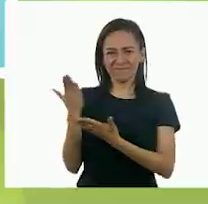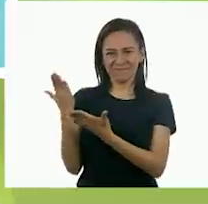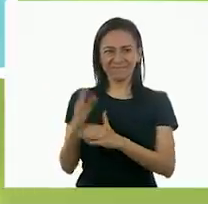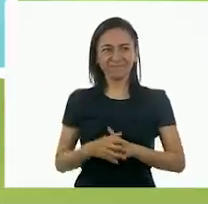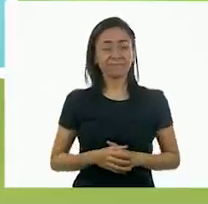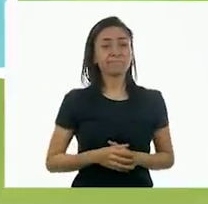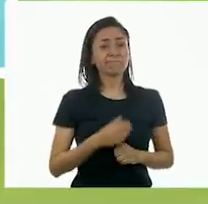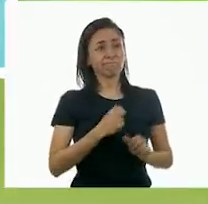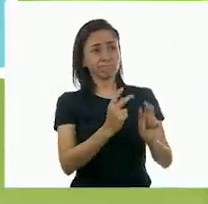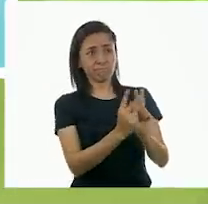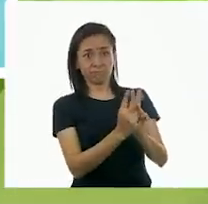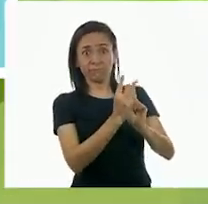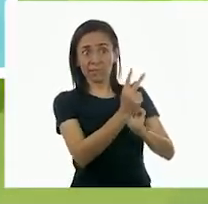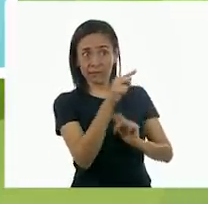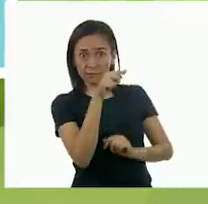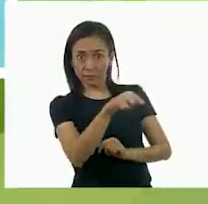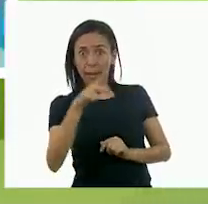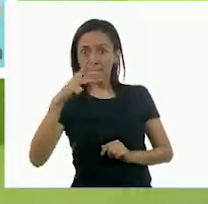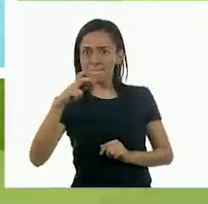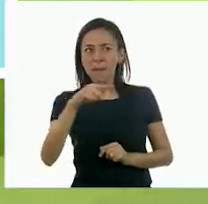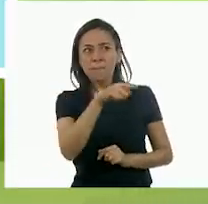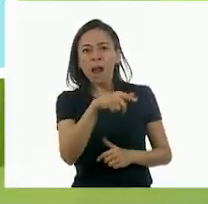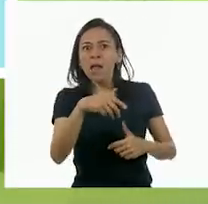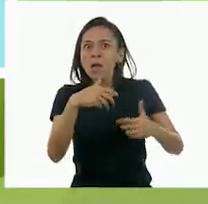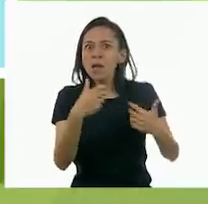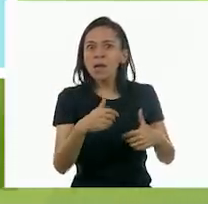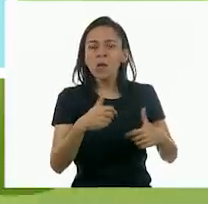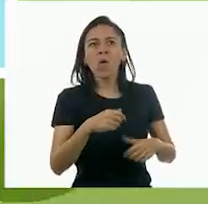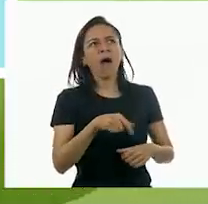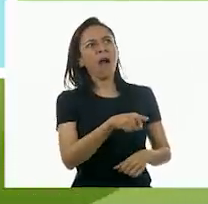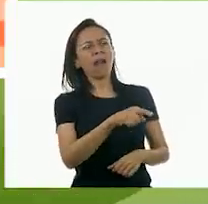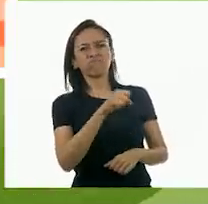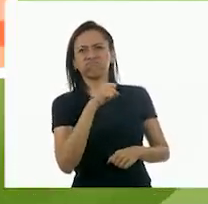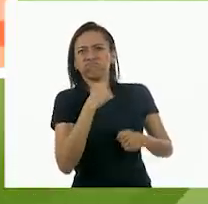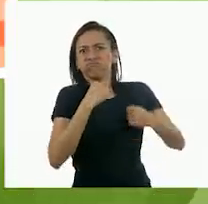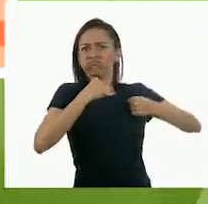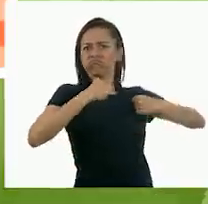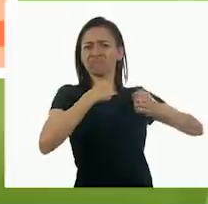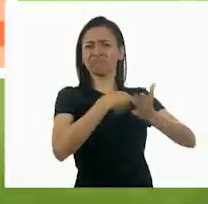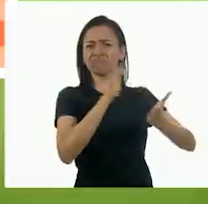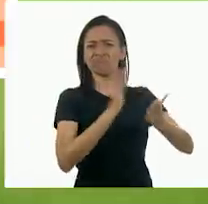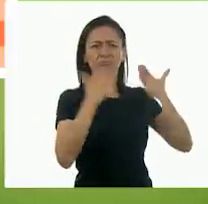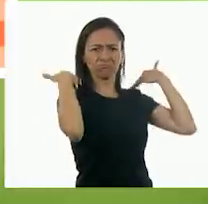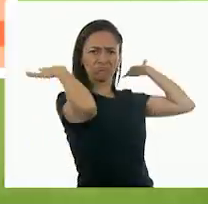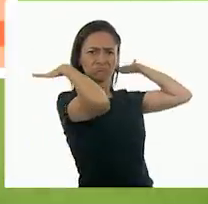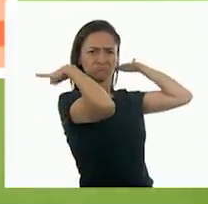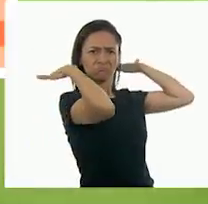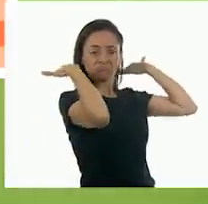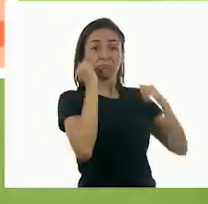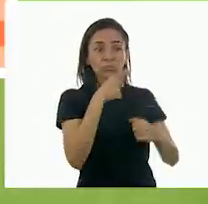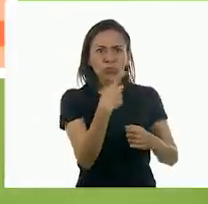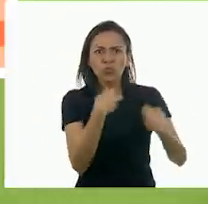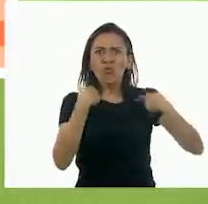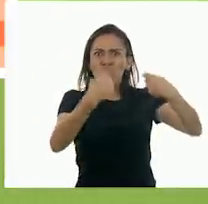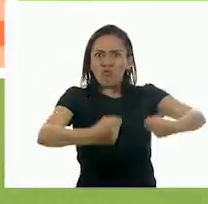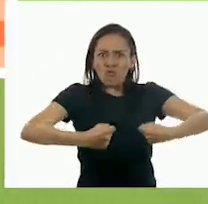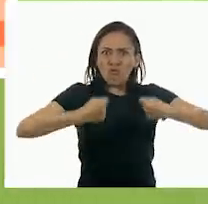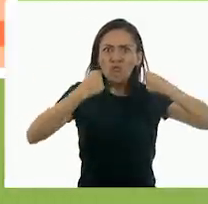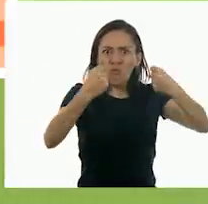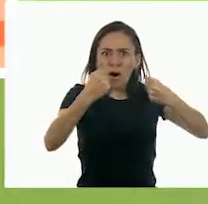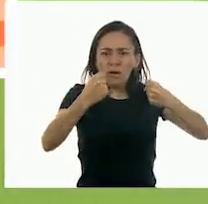Mi vecino Pepe es un superhéroe. Con su fuerza, supera las misiones